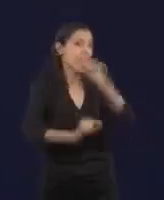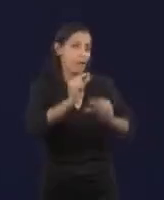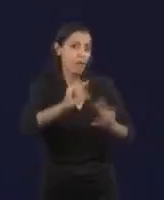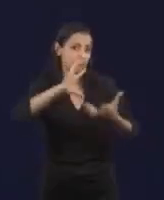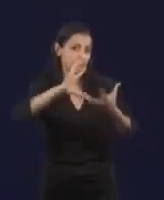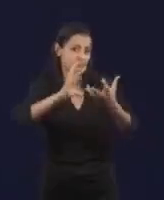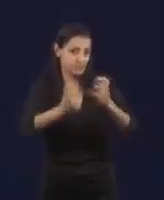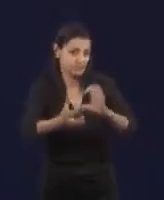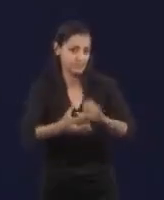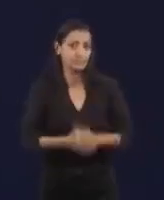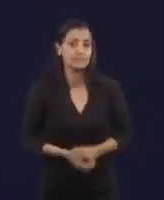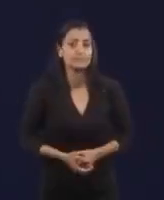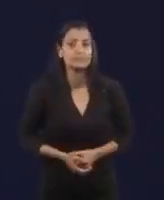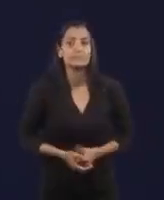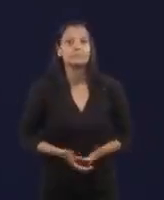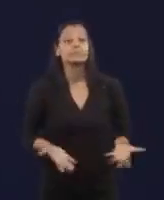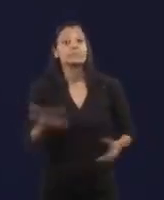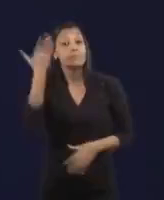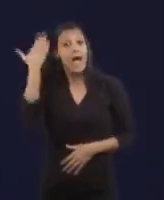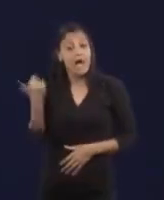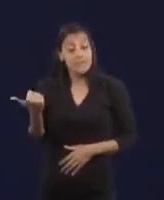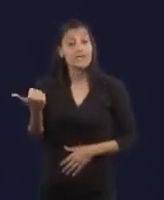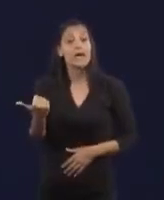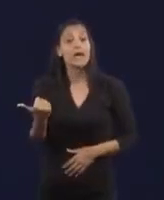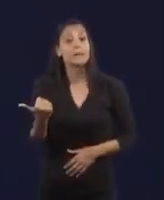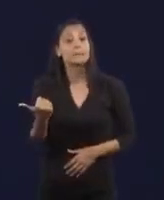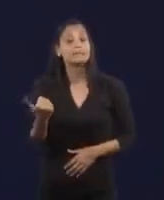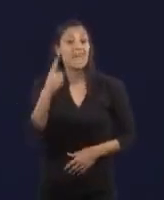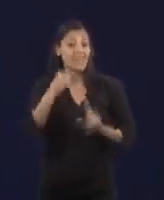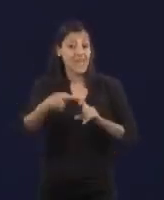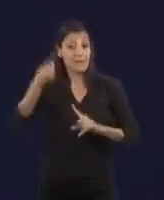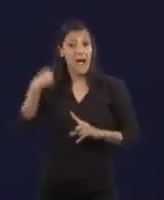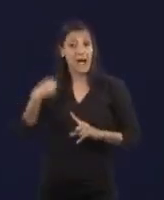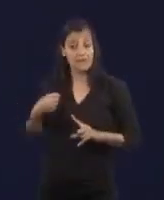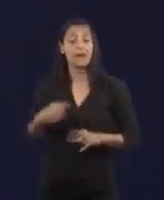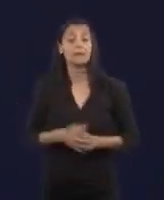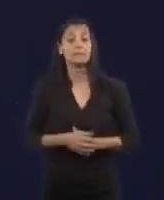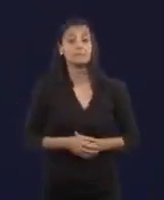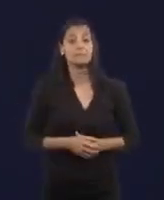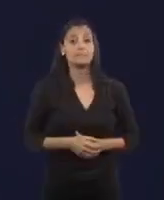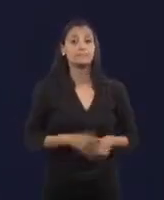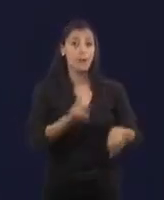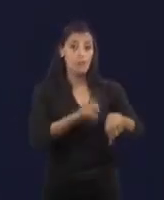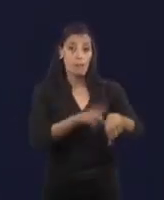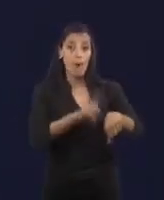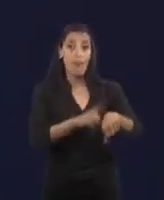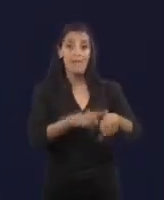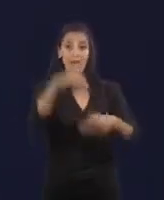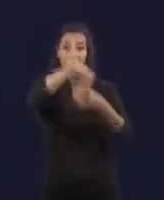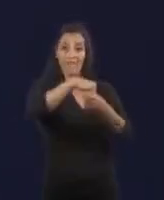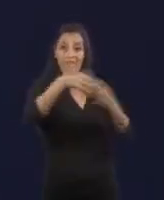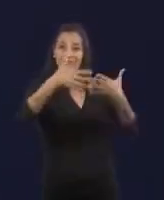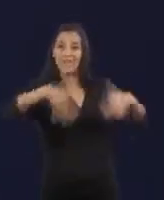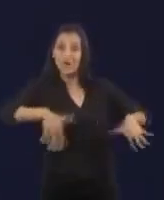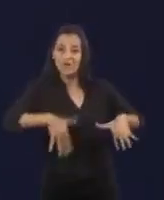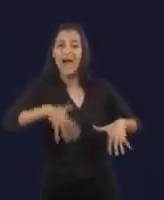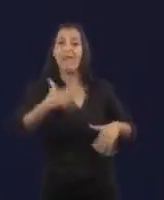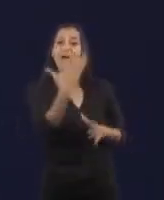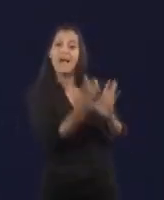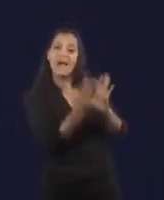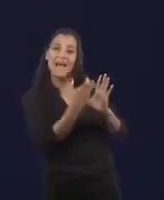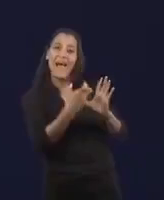No de hecho la nota de ayer o la jornada de ayer el tiempo que se grabó aquí el programa y la recorrida que hubo